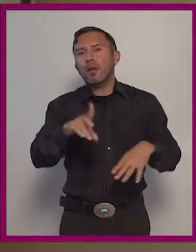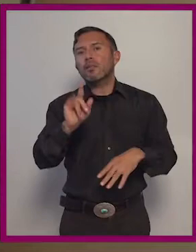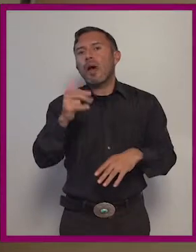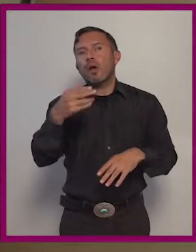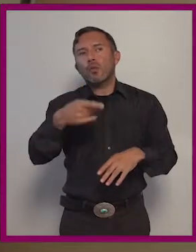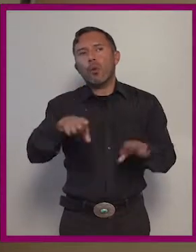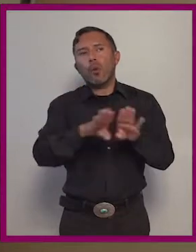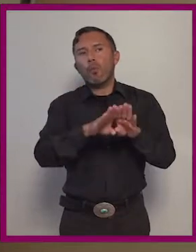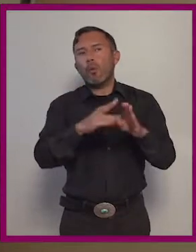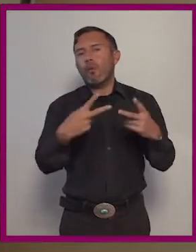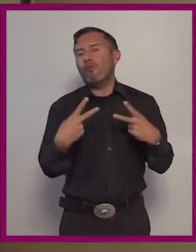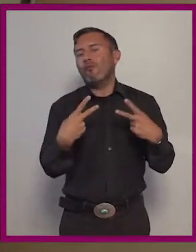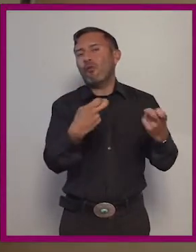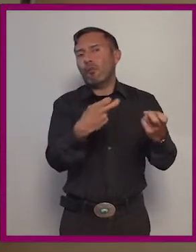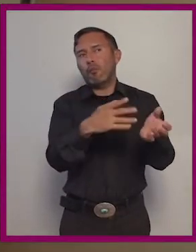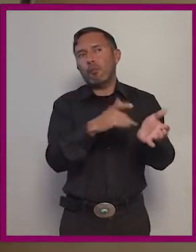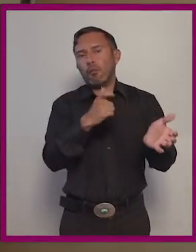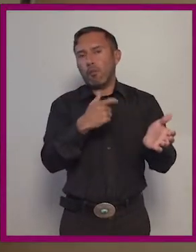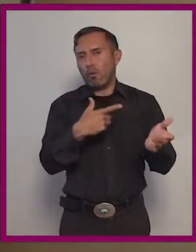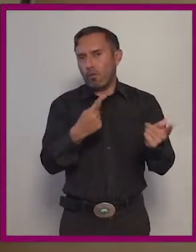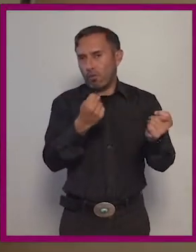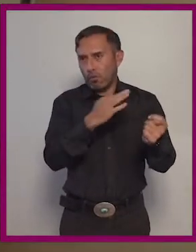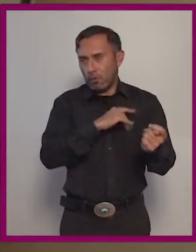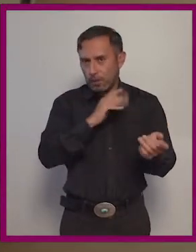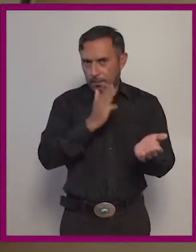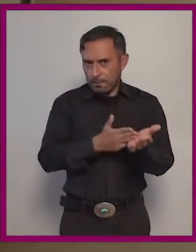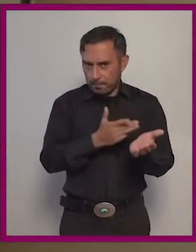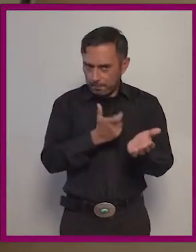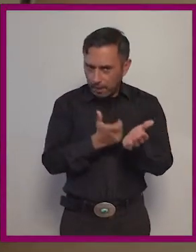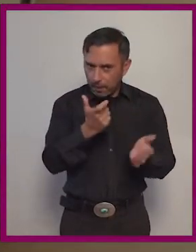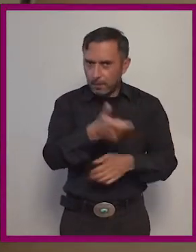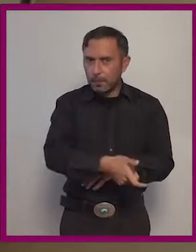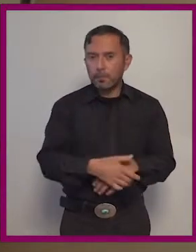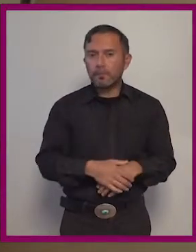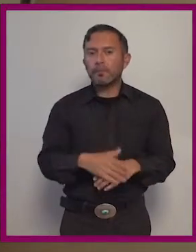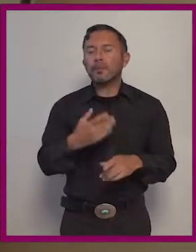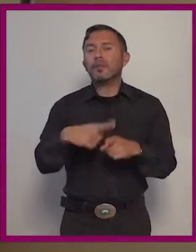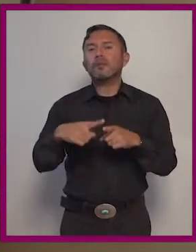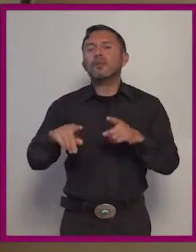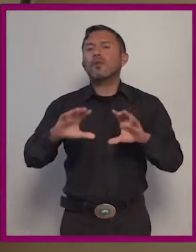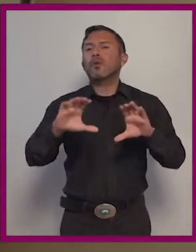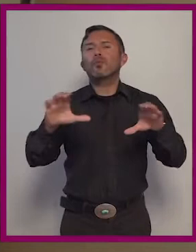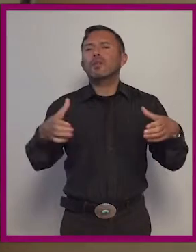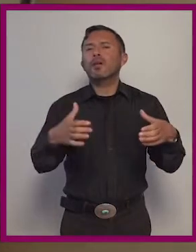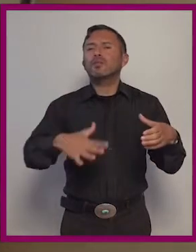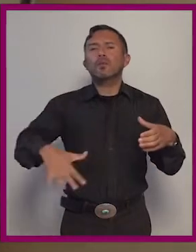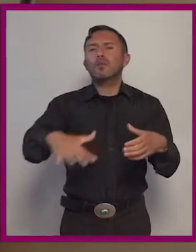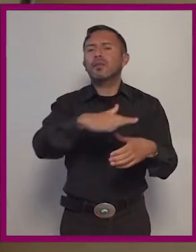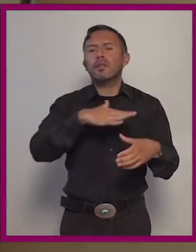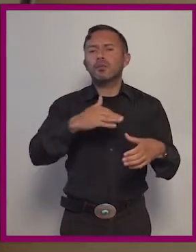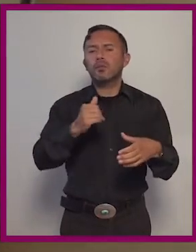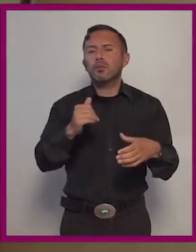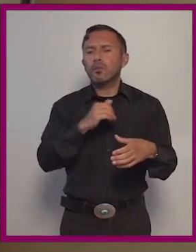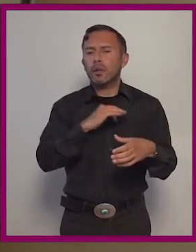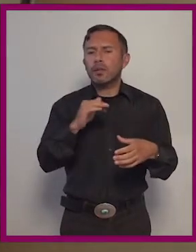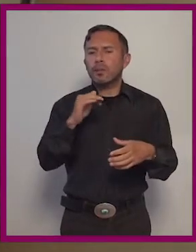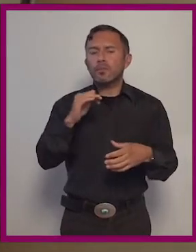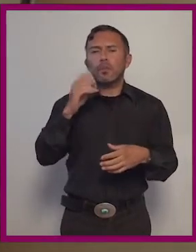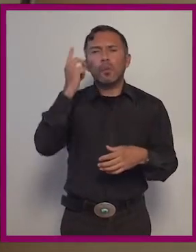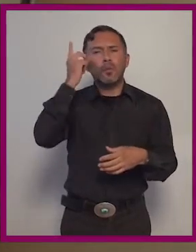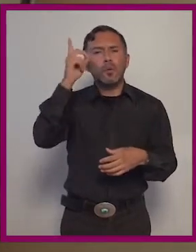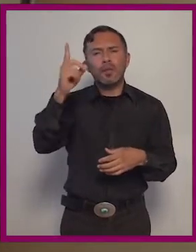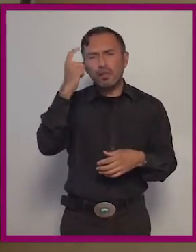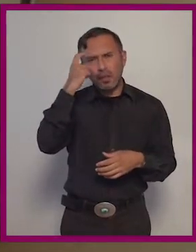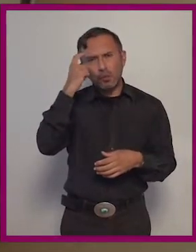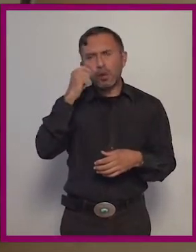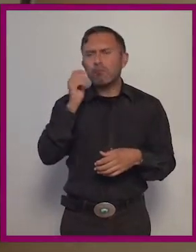autorizado. Al ser saberes tradicionales que pertenecen a comunidades completas, ¿a quién beneficia el registro de la propiedad